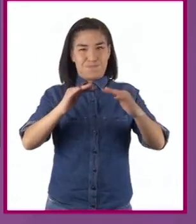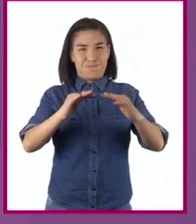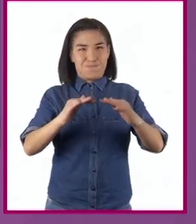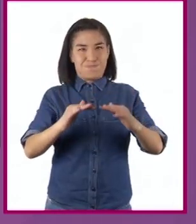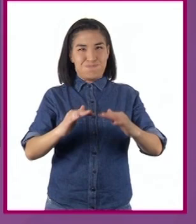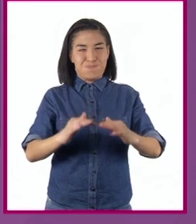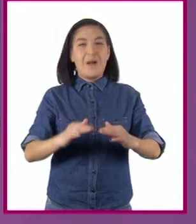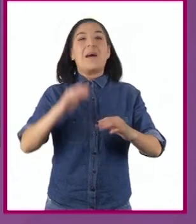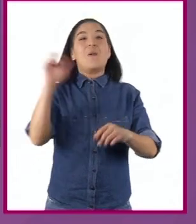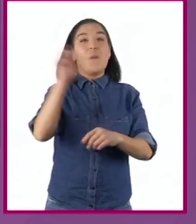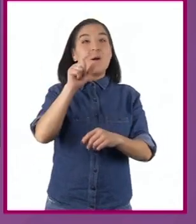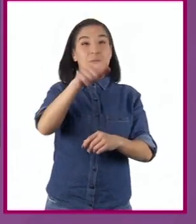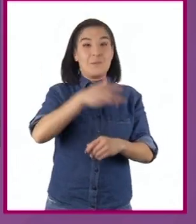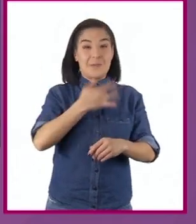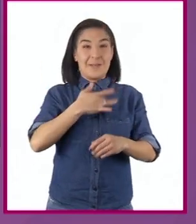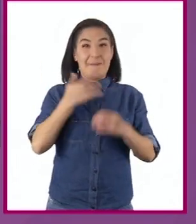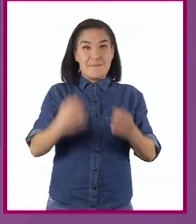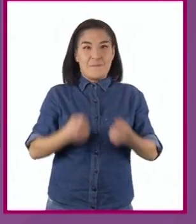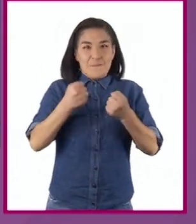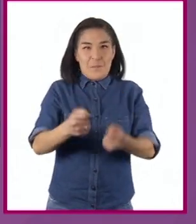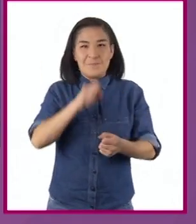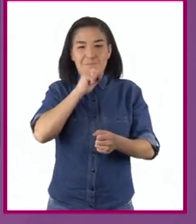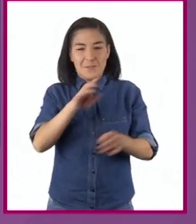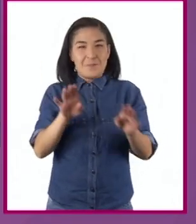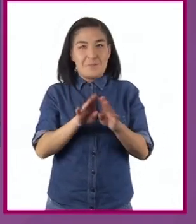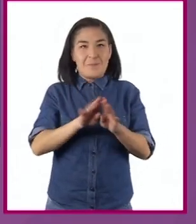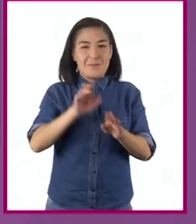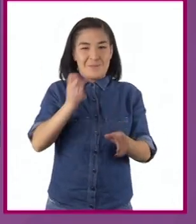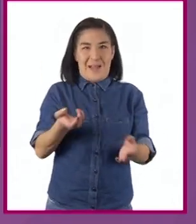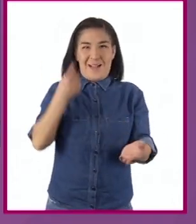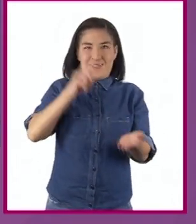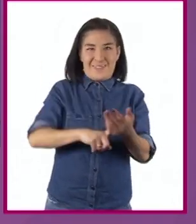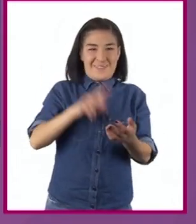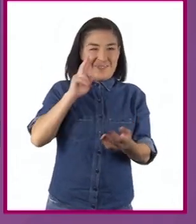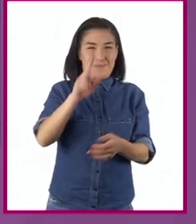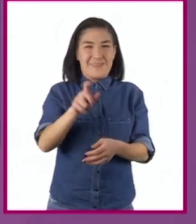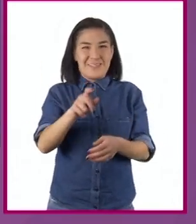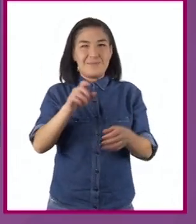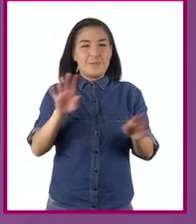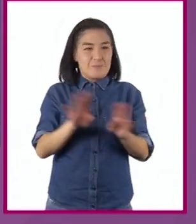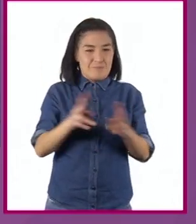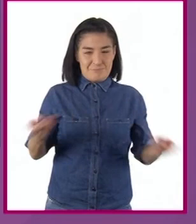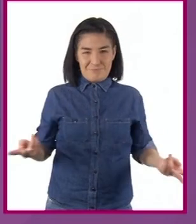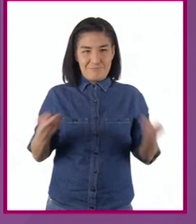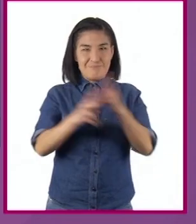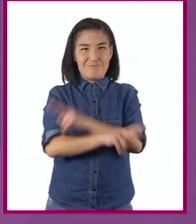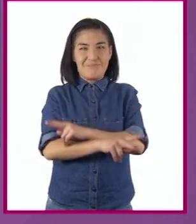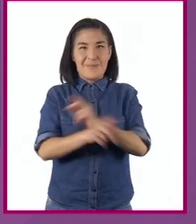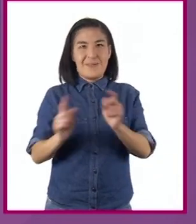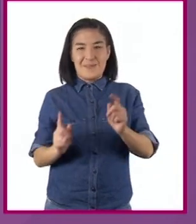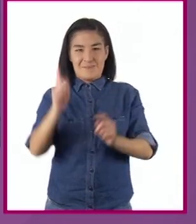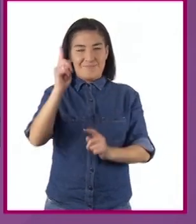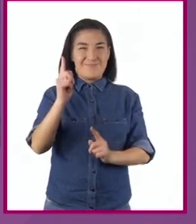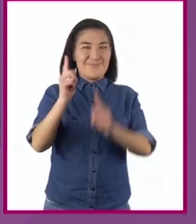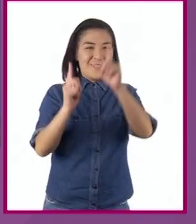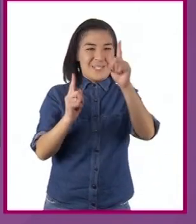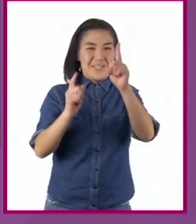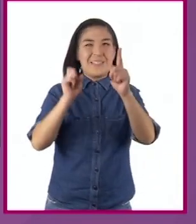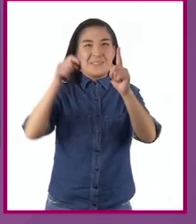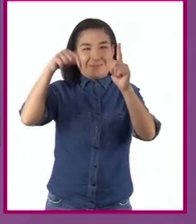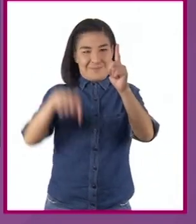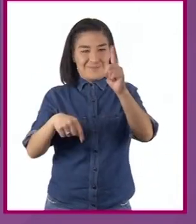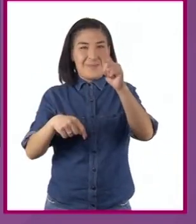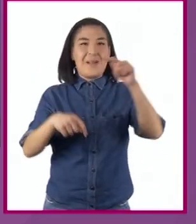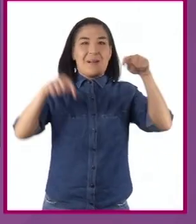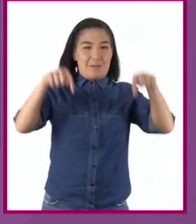en el que ambas fuerzas tengan la misma magnitud como están aplicadas en sentidos contrarios, se anularán y el submarino estará en